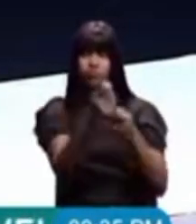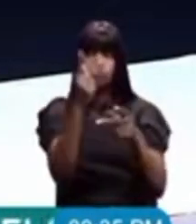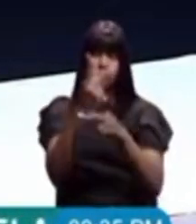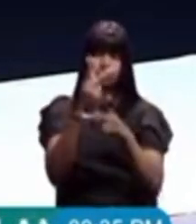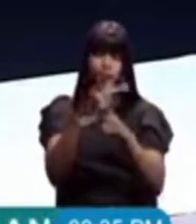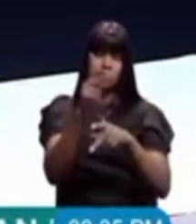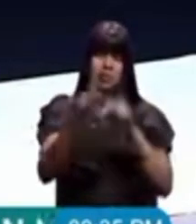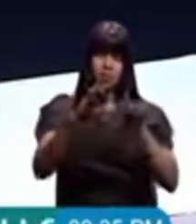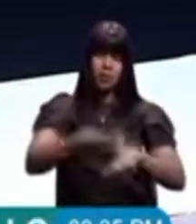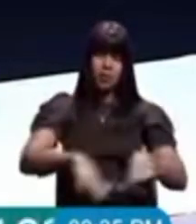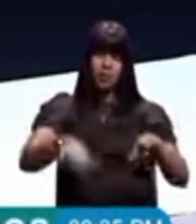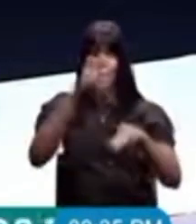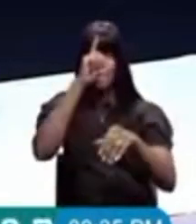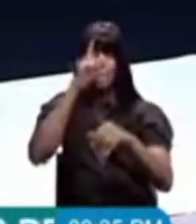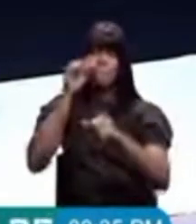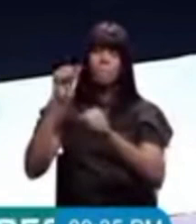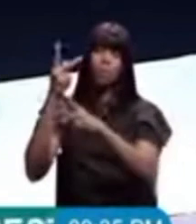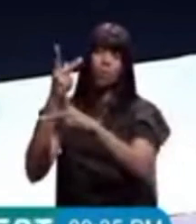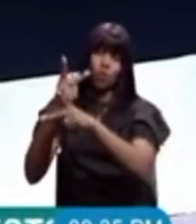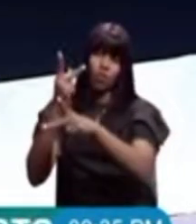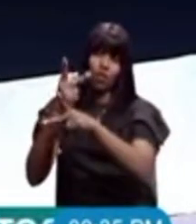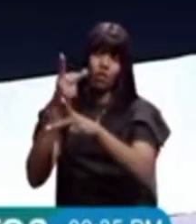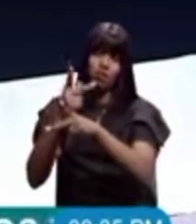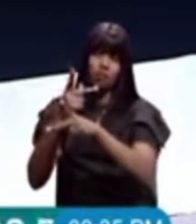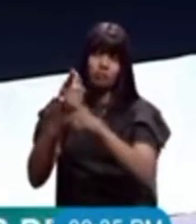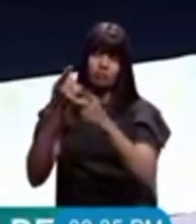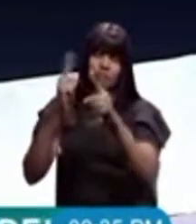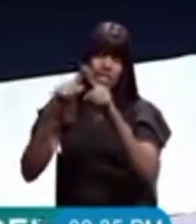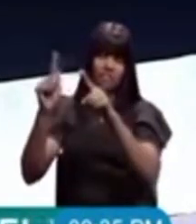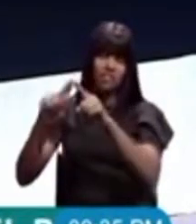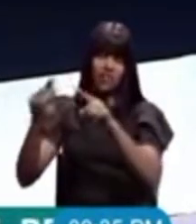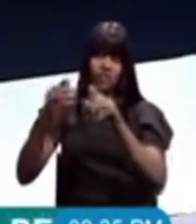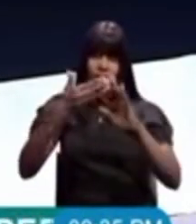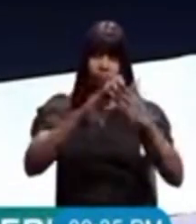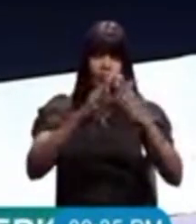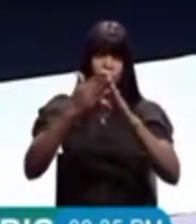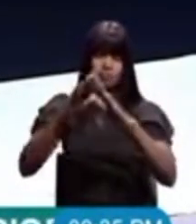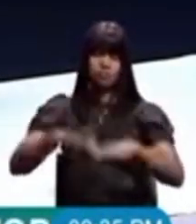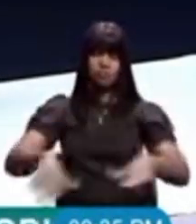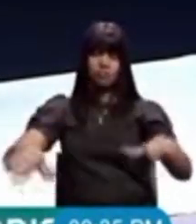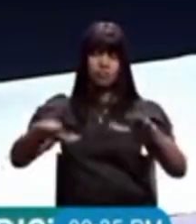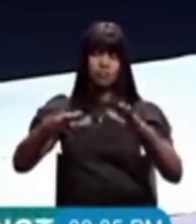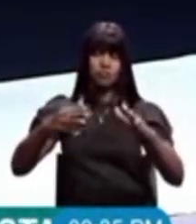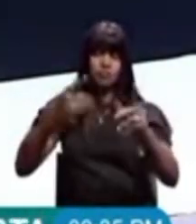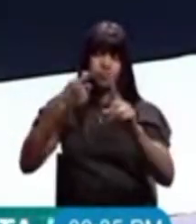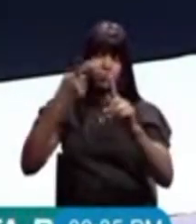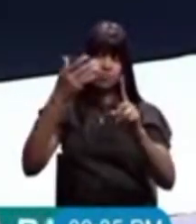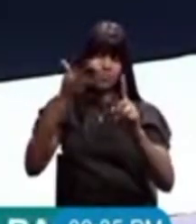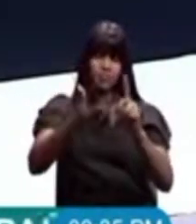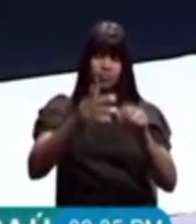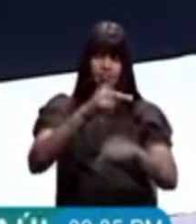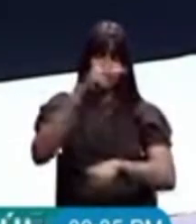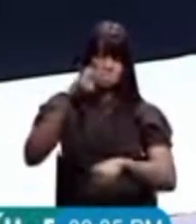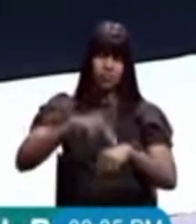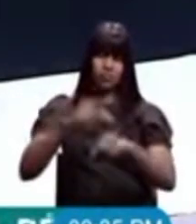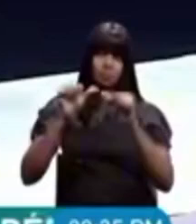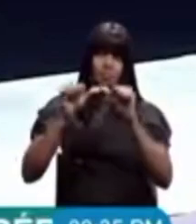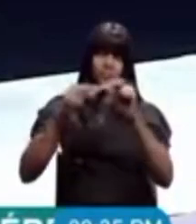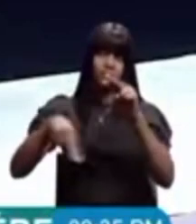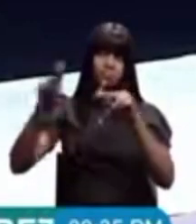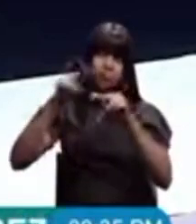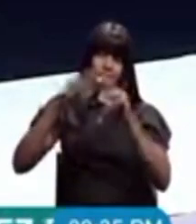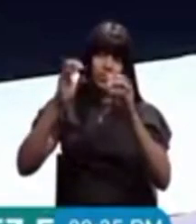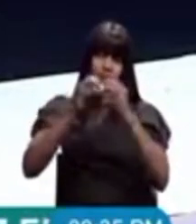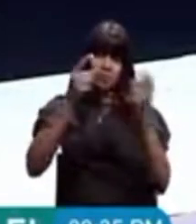a la población para prevenir, pues, en los diferentes municipios que pertenecen a esa provincia, que sigan aumentando